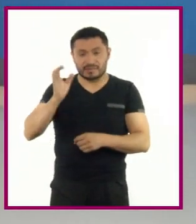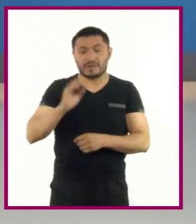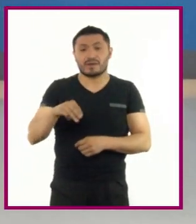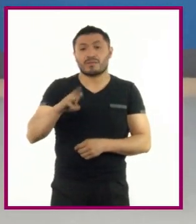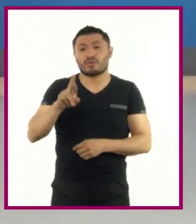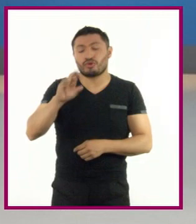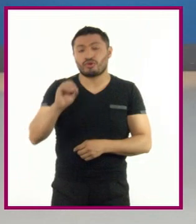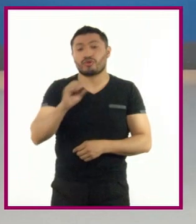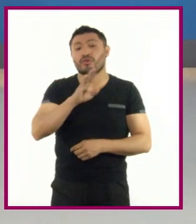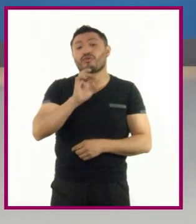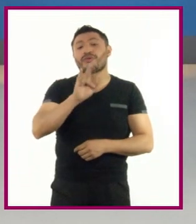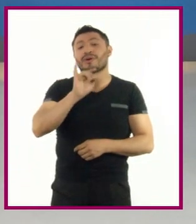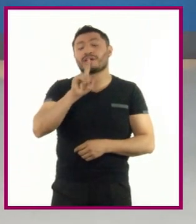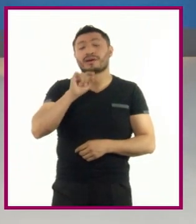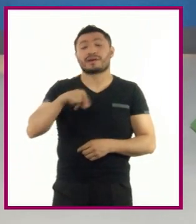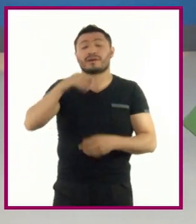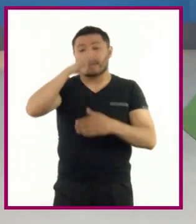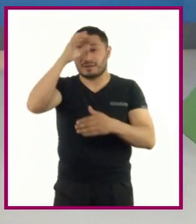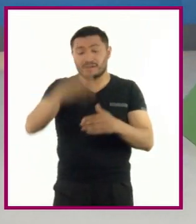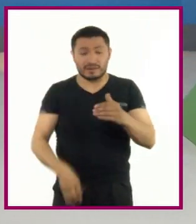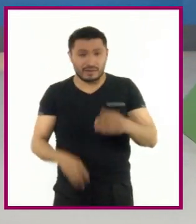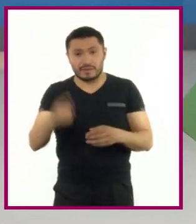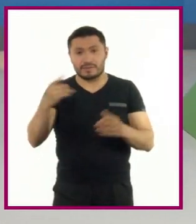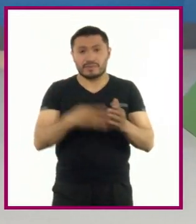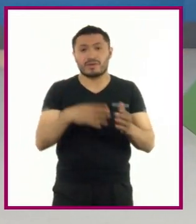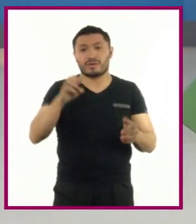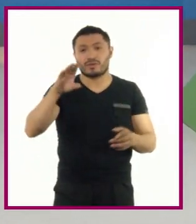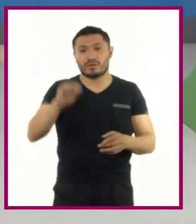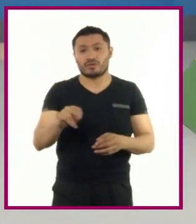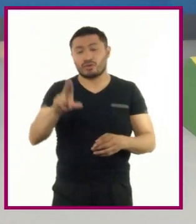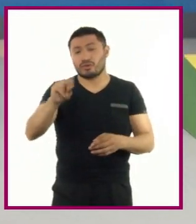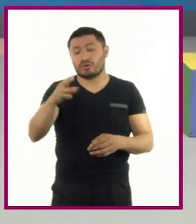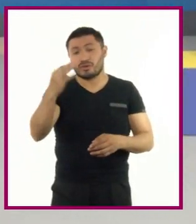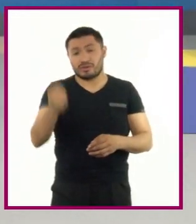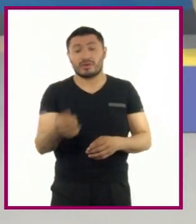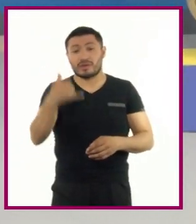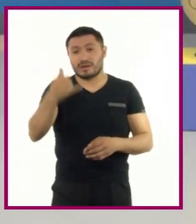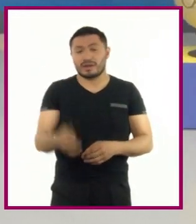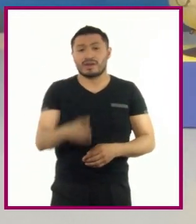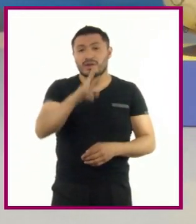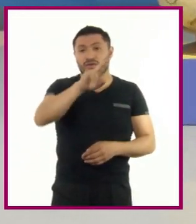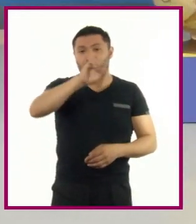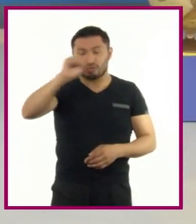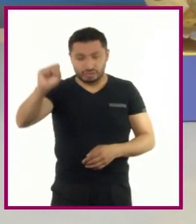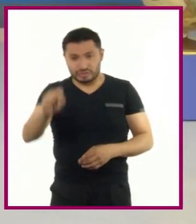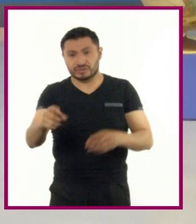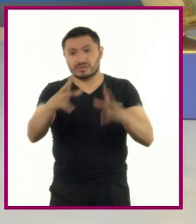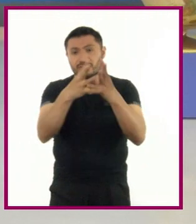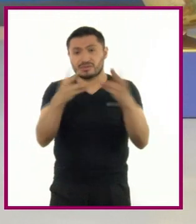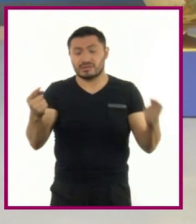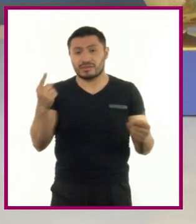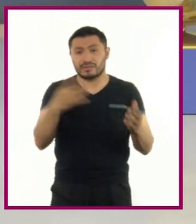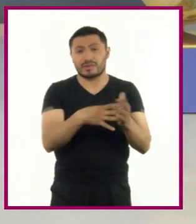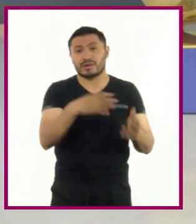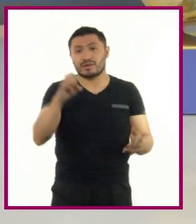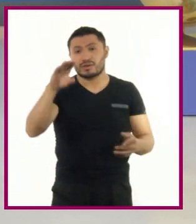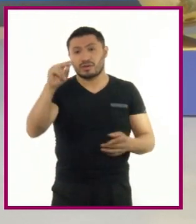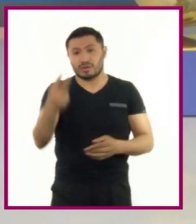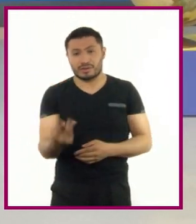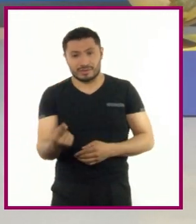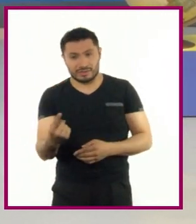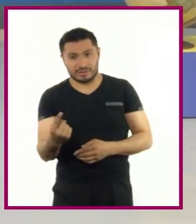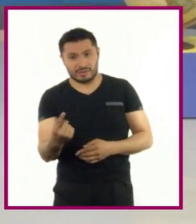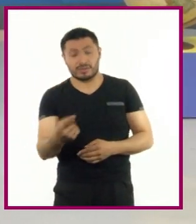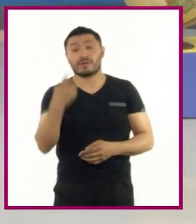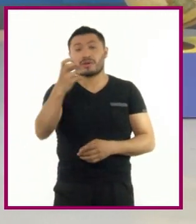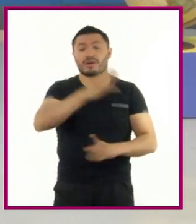Berlín en 1989 y la desintegración de la Unión Soviética en 1991. En ese contexto